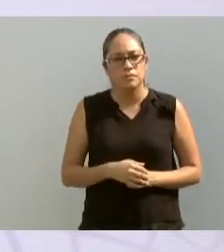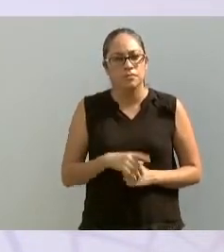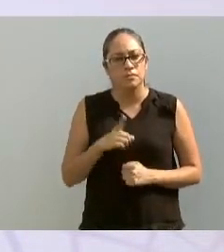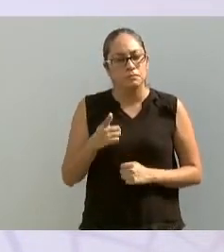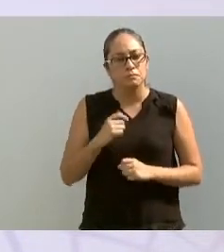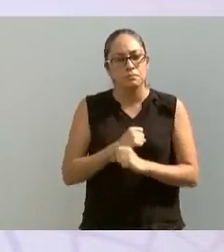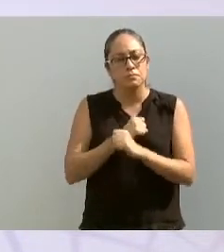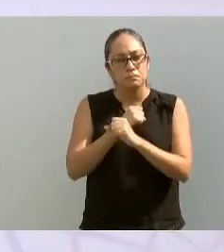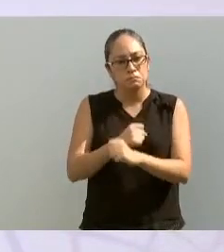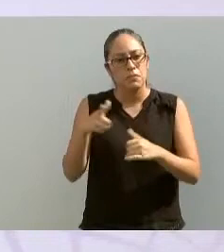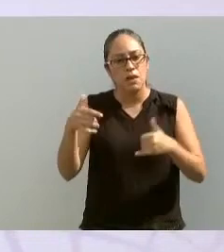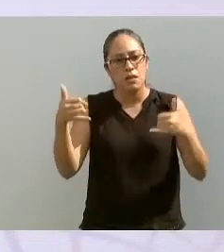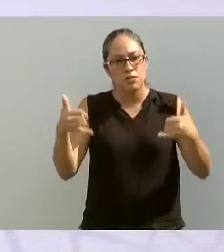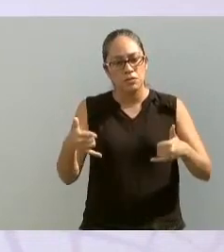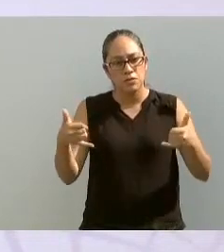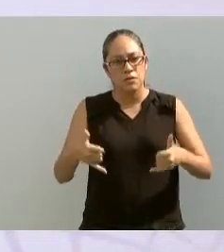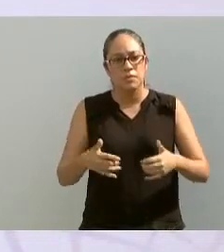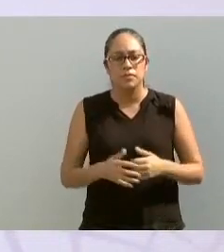se rebeló